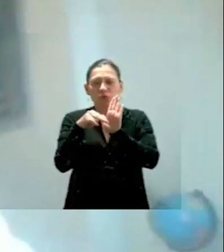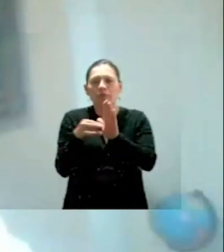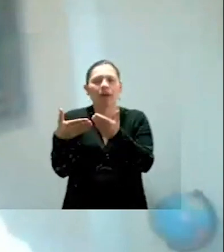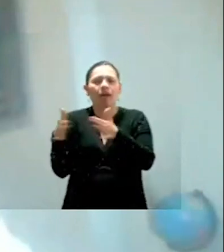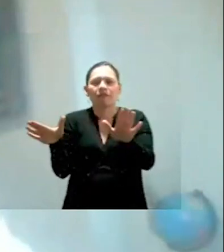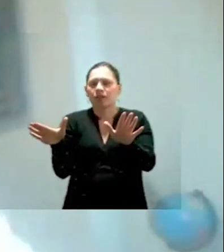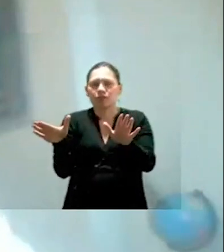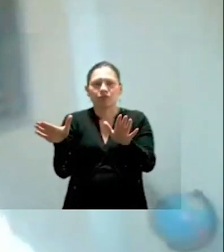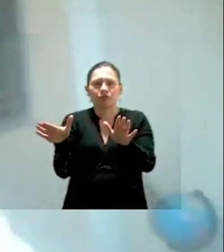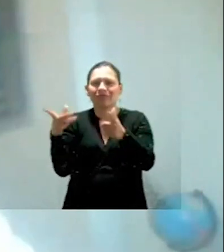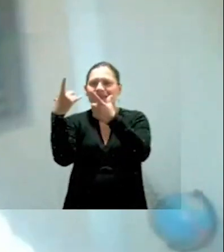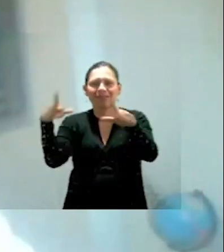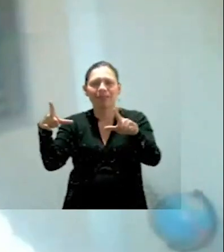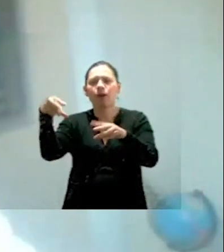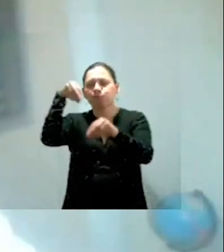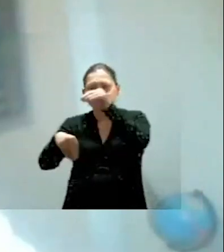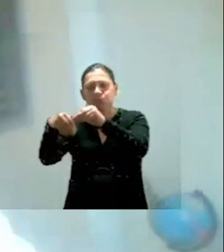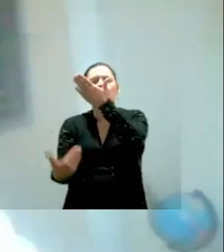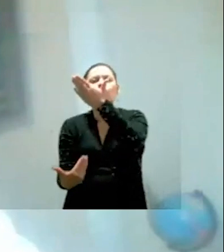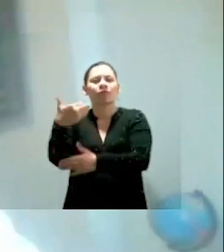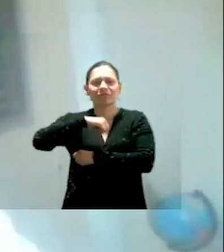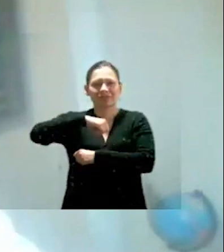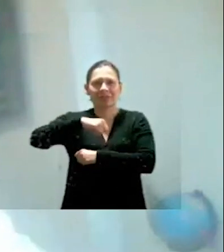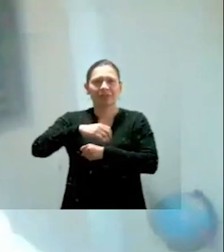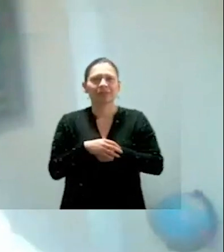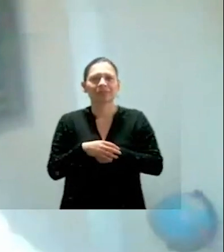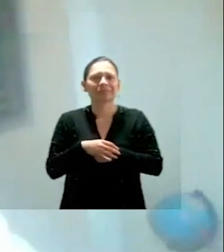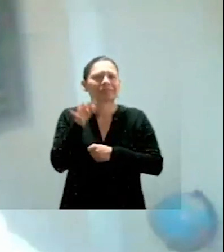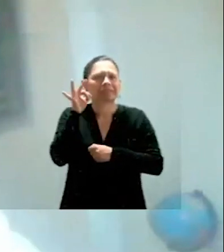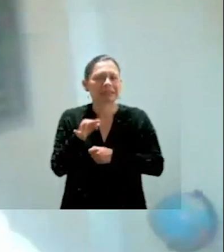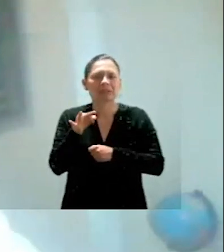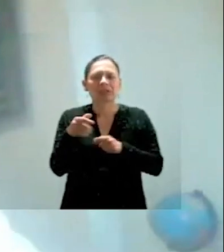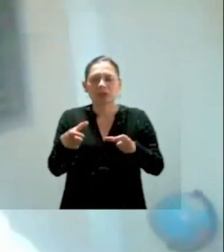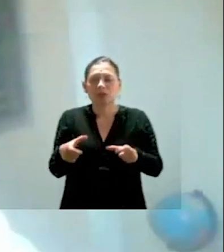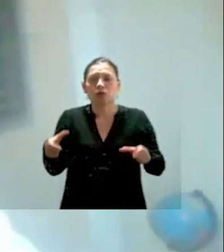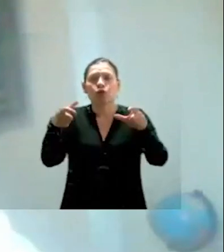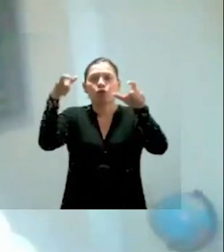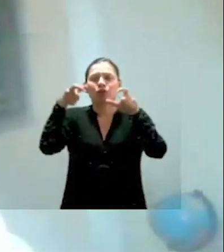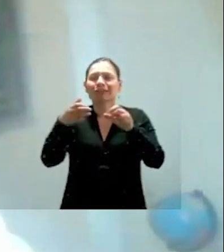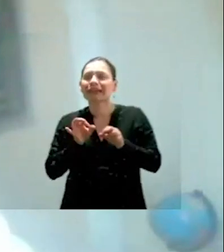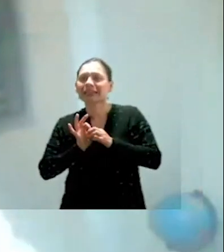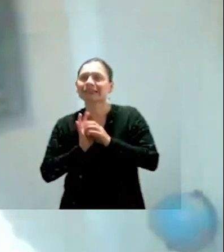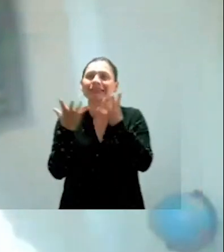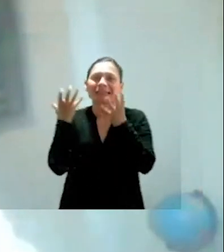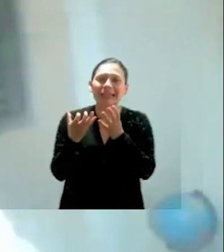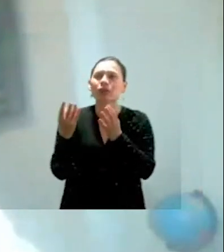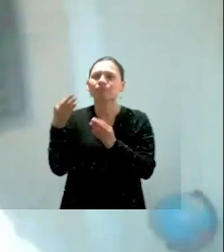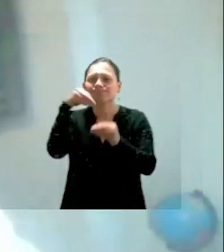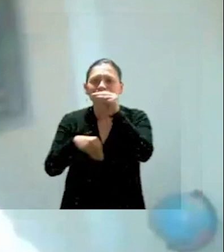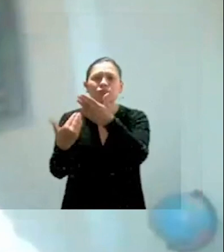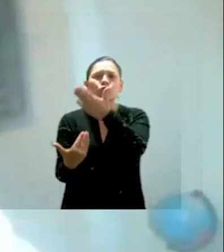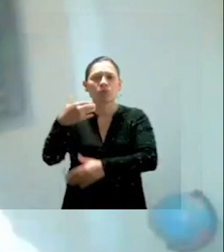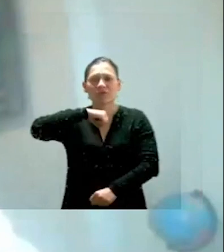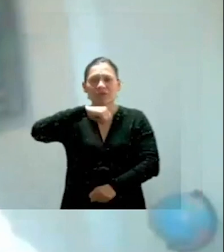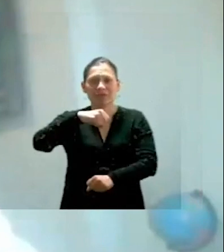de grupos menos favorecidos o a favor de toda la comunidad, pues porque si se crea